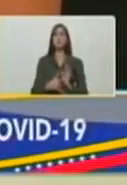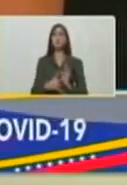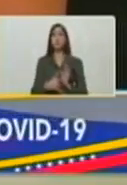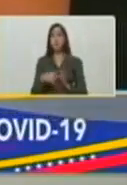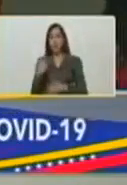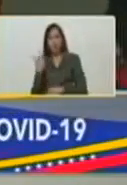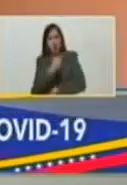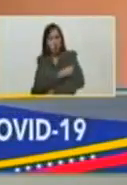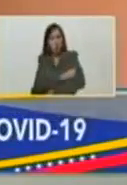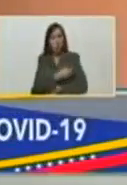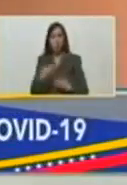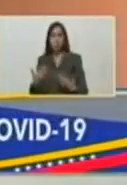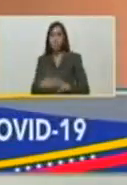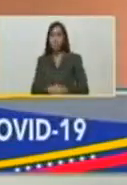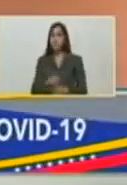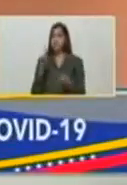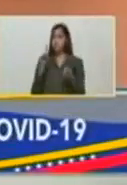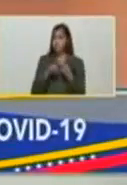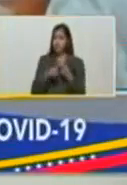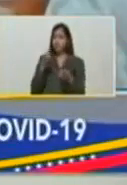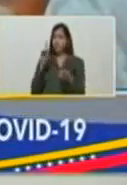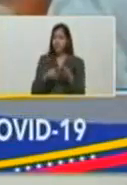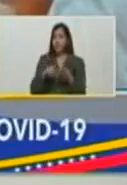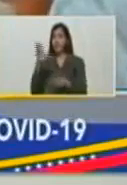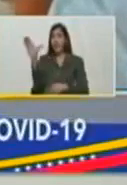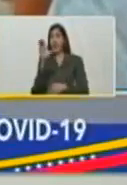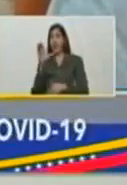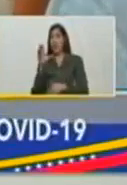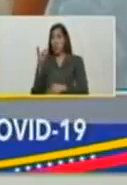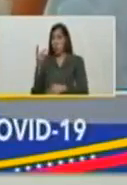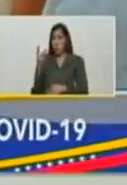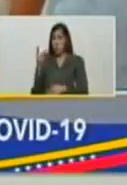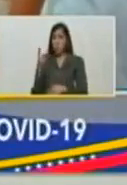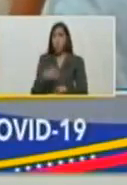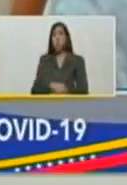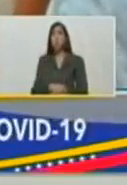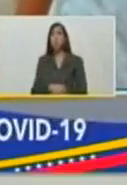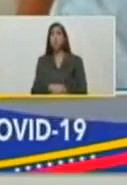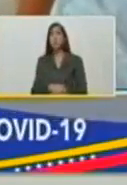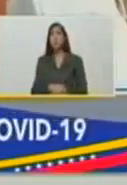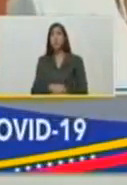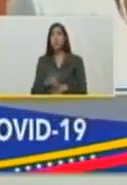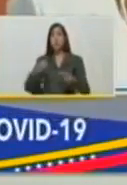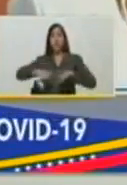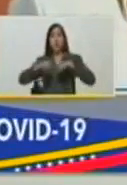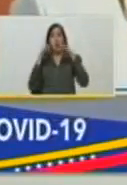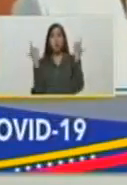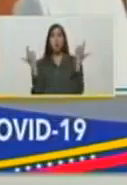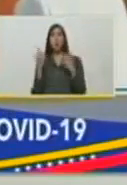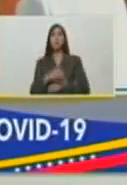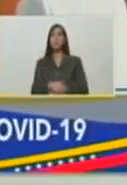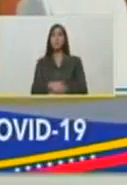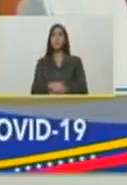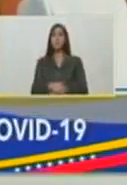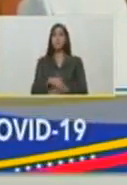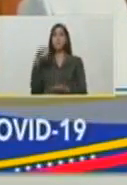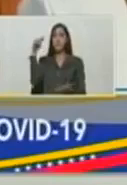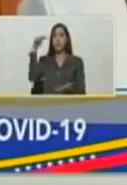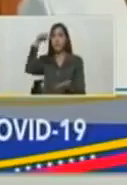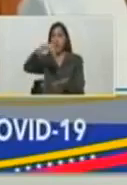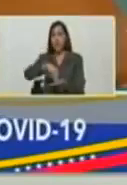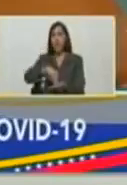vacunación. Táchira en primer lugar, Caracas en segundo lugar, La Guaira tercer lugar, Miranda